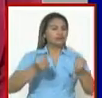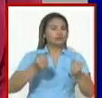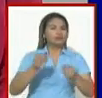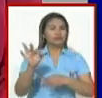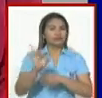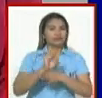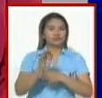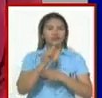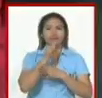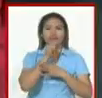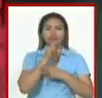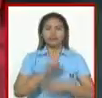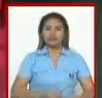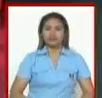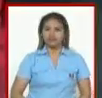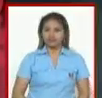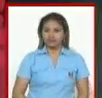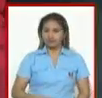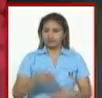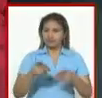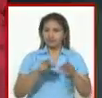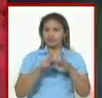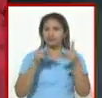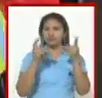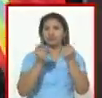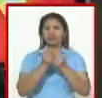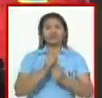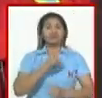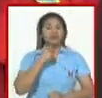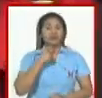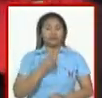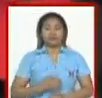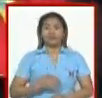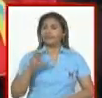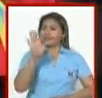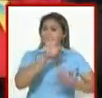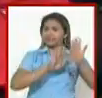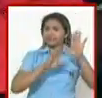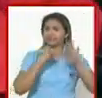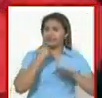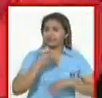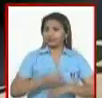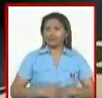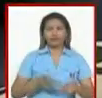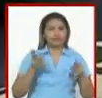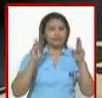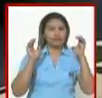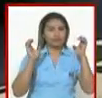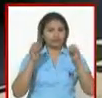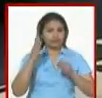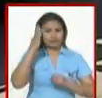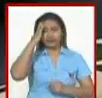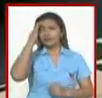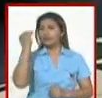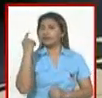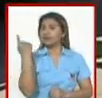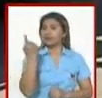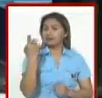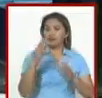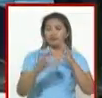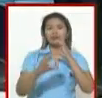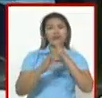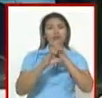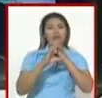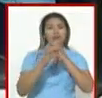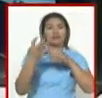cisterna funciona el director departamental de bomberos expresó su preocupación y se declaró en emergencia puesto que sólo cuentan con un